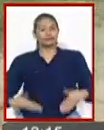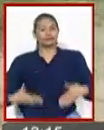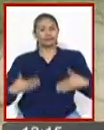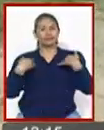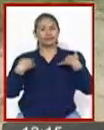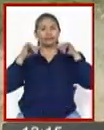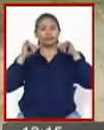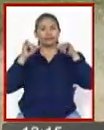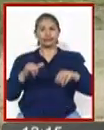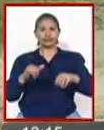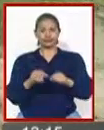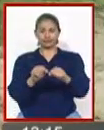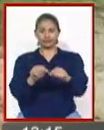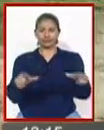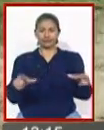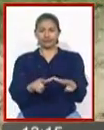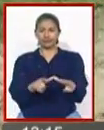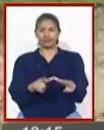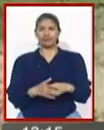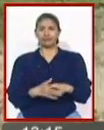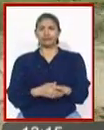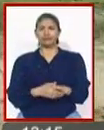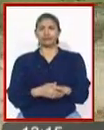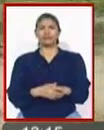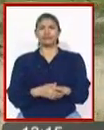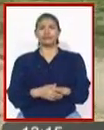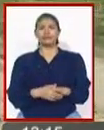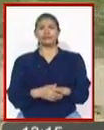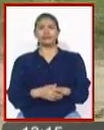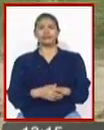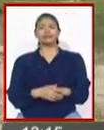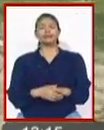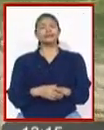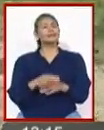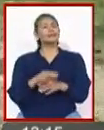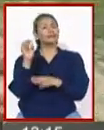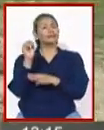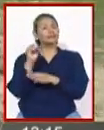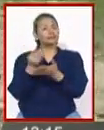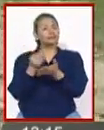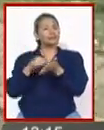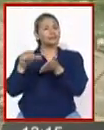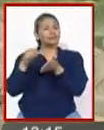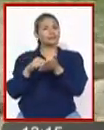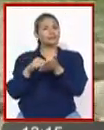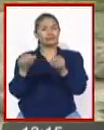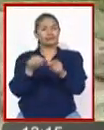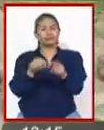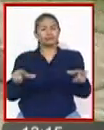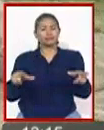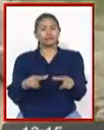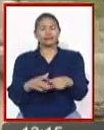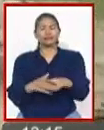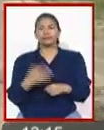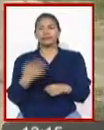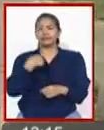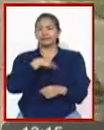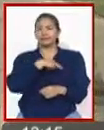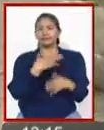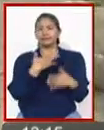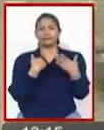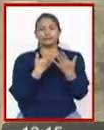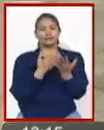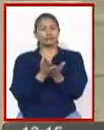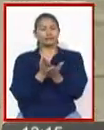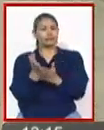aquí, 5 años que hemos quitado nuestro pan de la boca para pagar nuestro terreno y traer nuestra casa. Nosotros tenemos nuestros